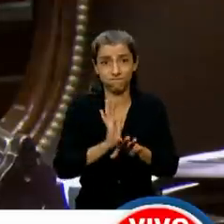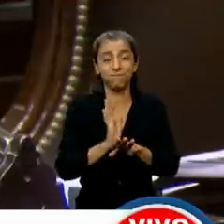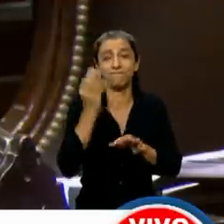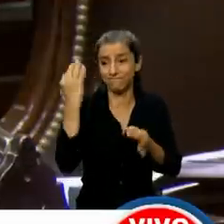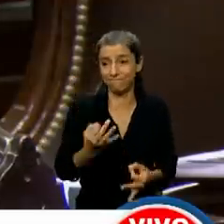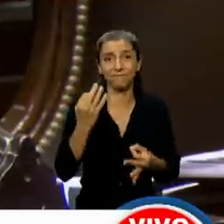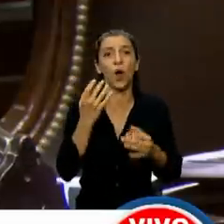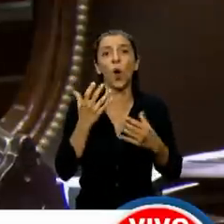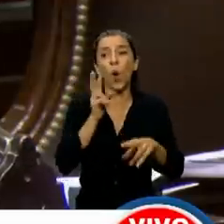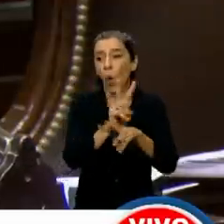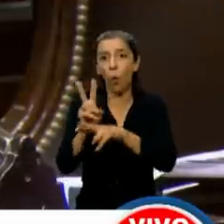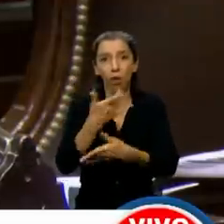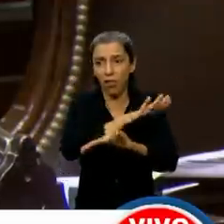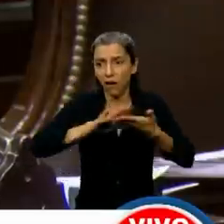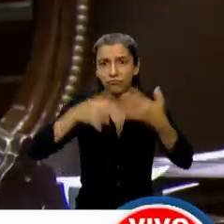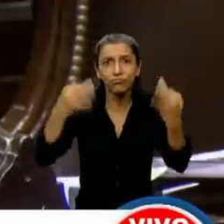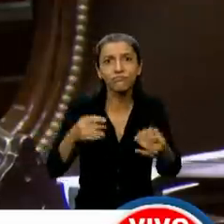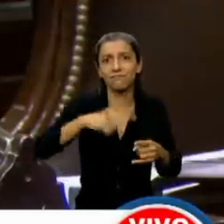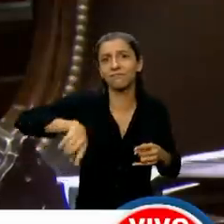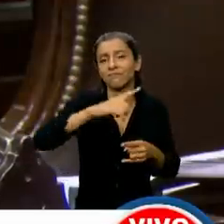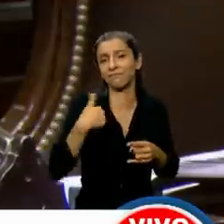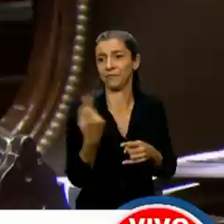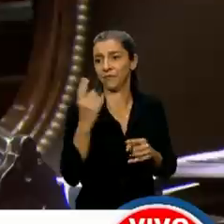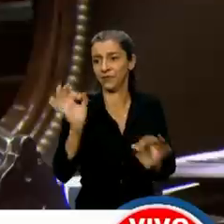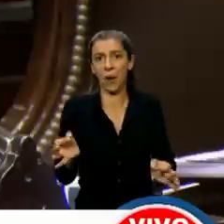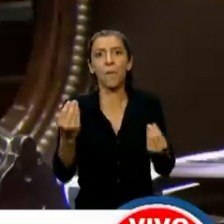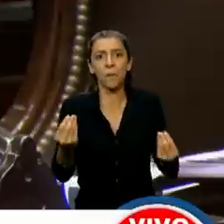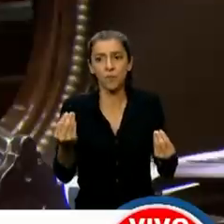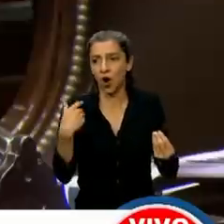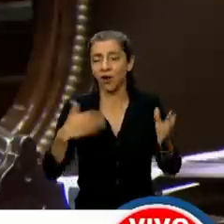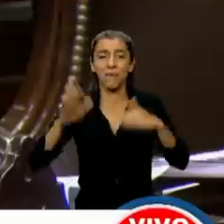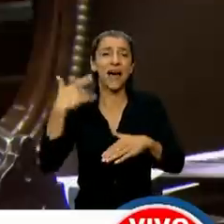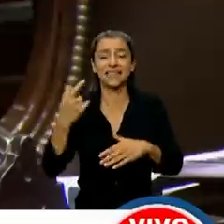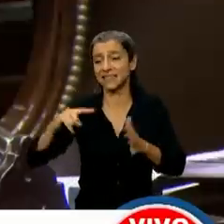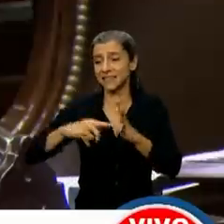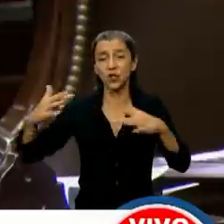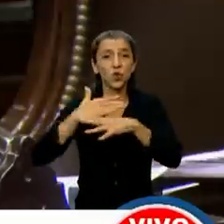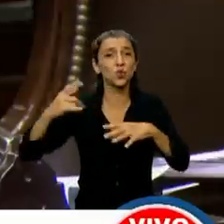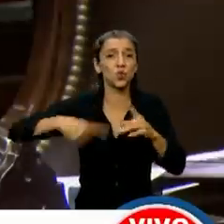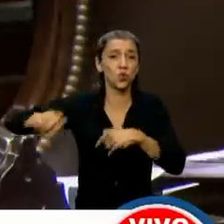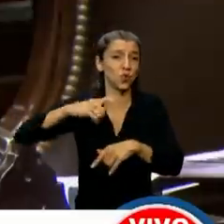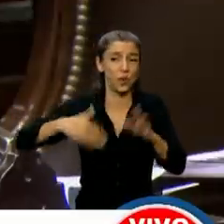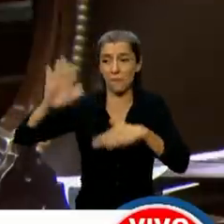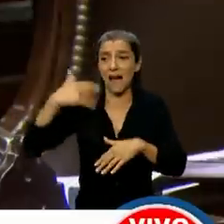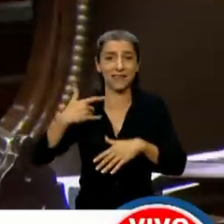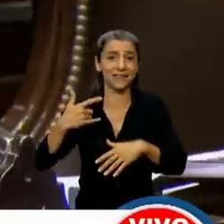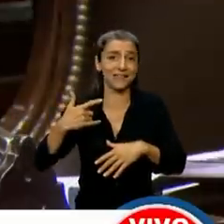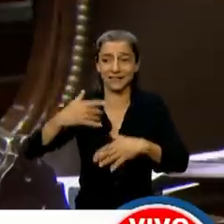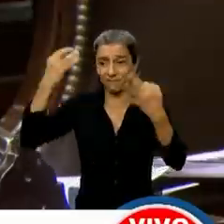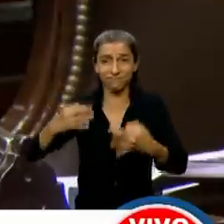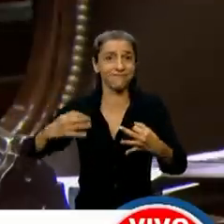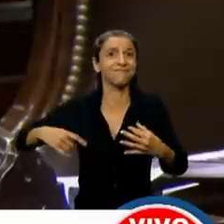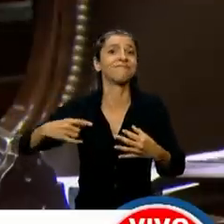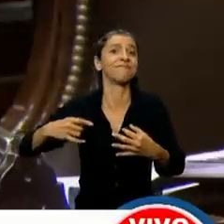en uno de los organismos este importante que tiene dentro de la zona más urbanizada del país que es aisha